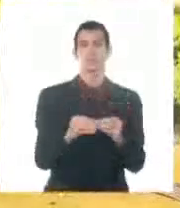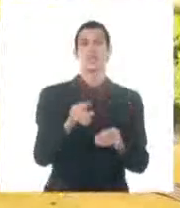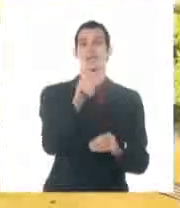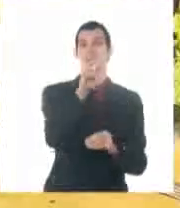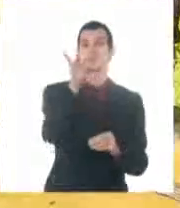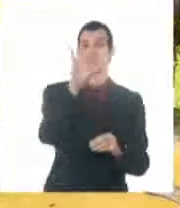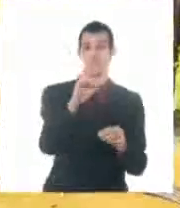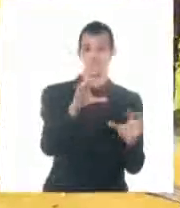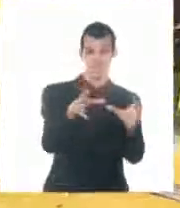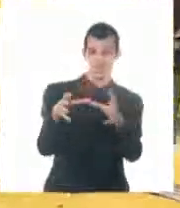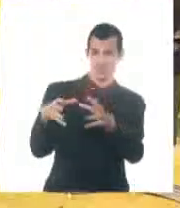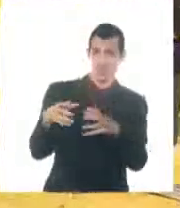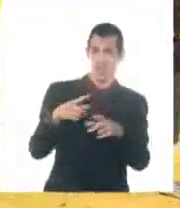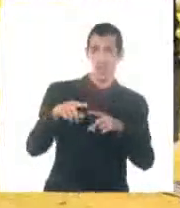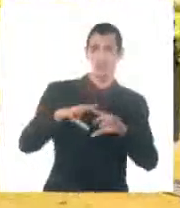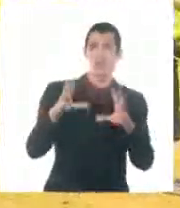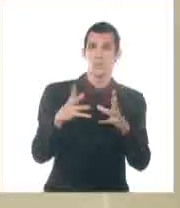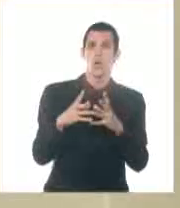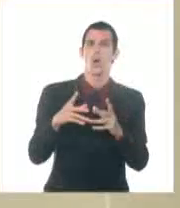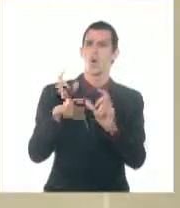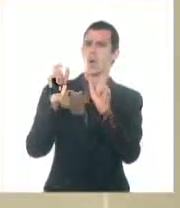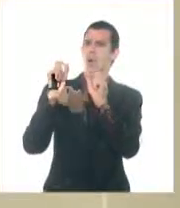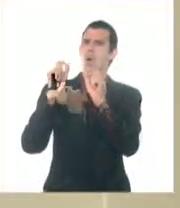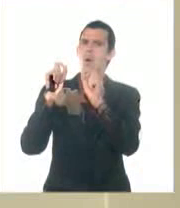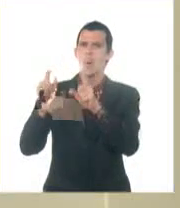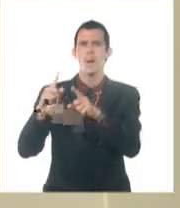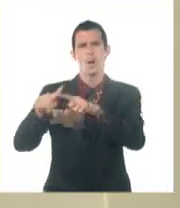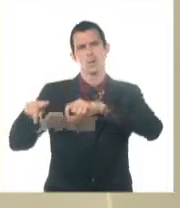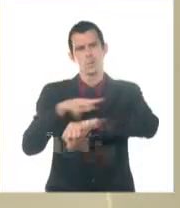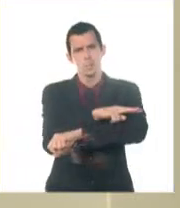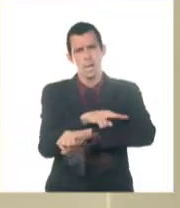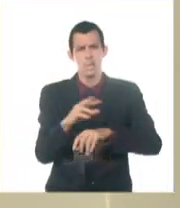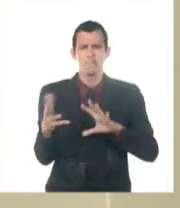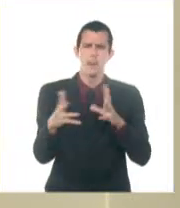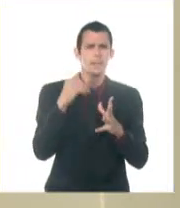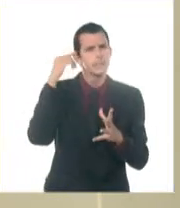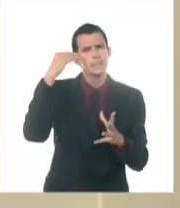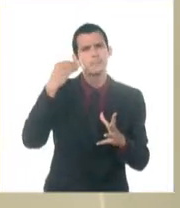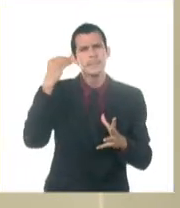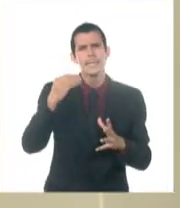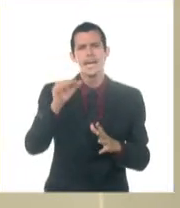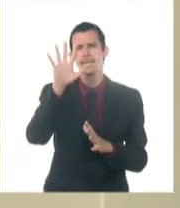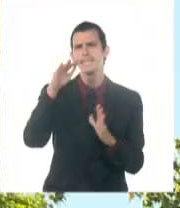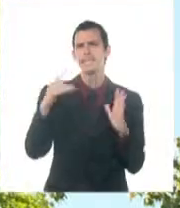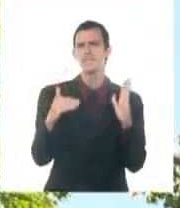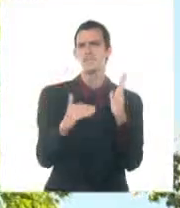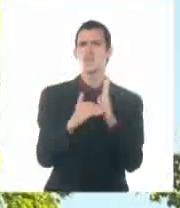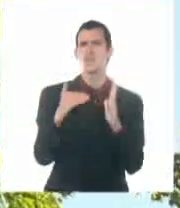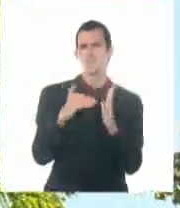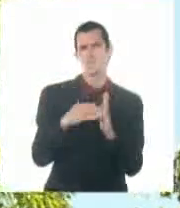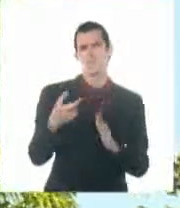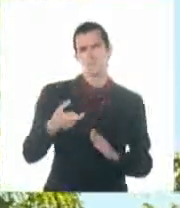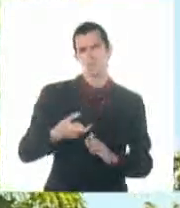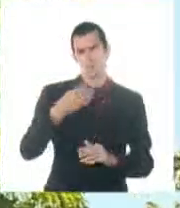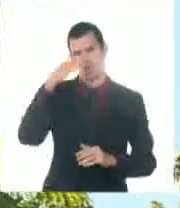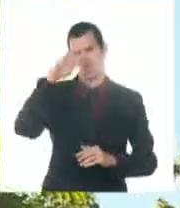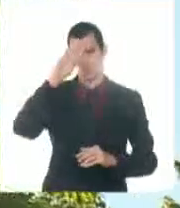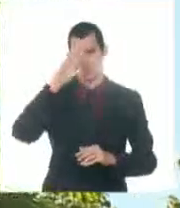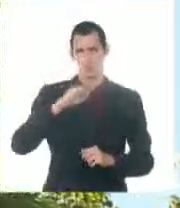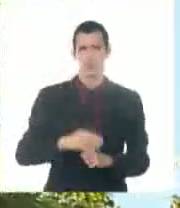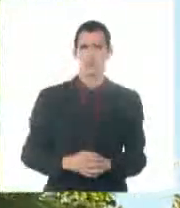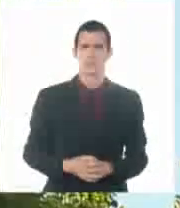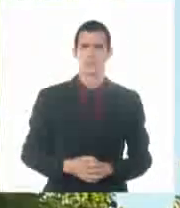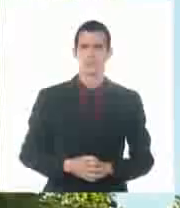el exterior tienen un costo que supera los 5 millones de pesos en moneda